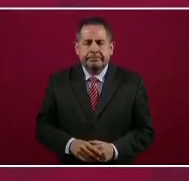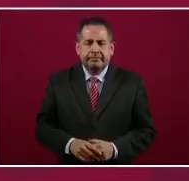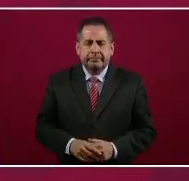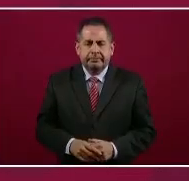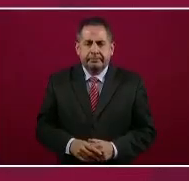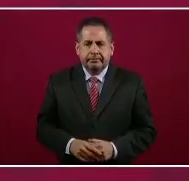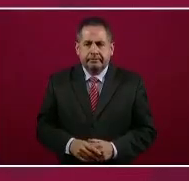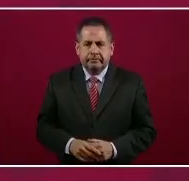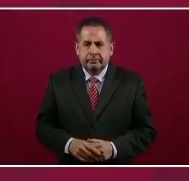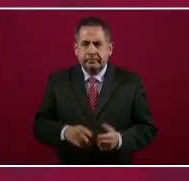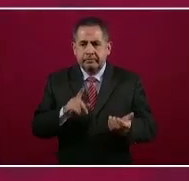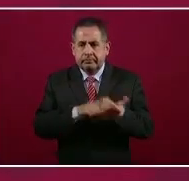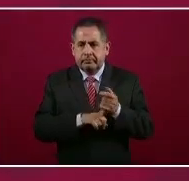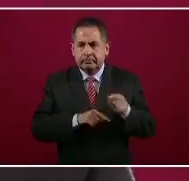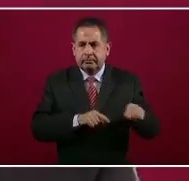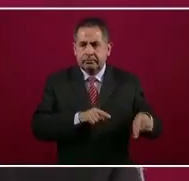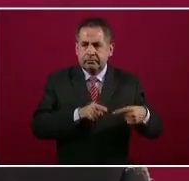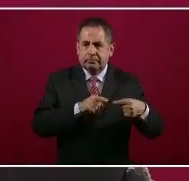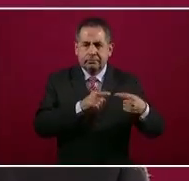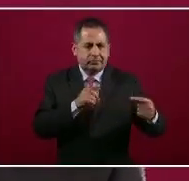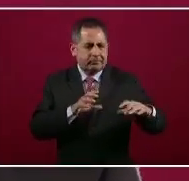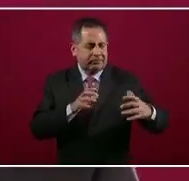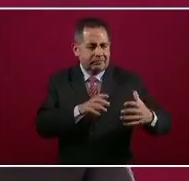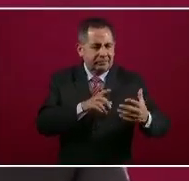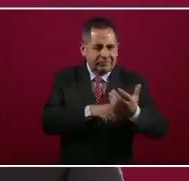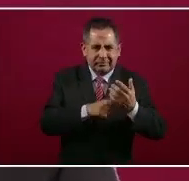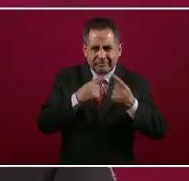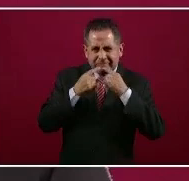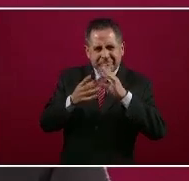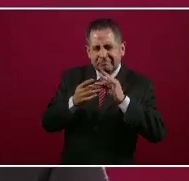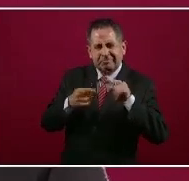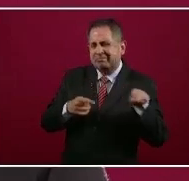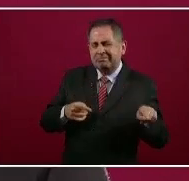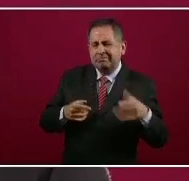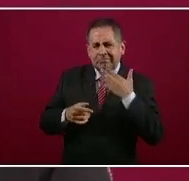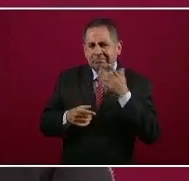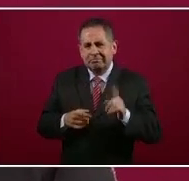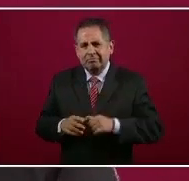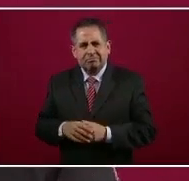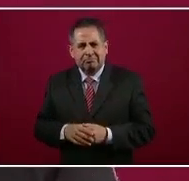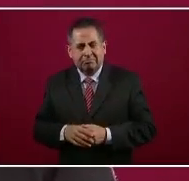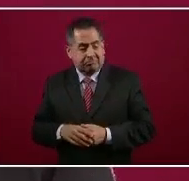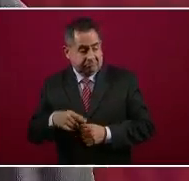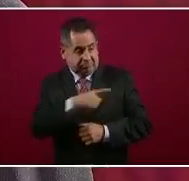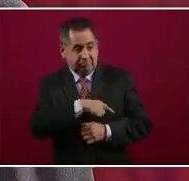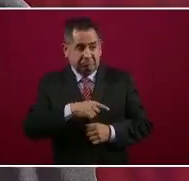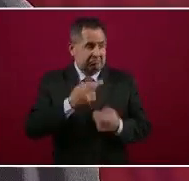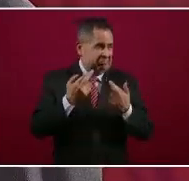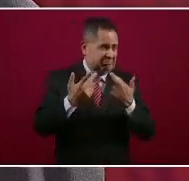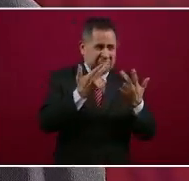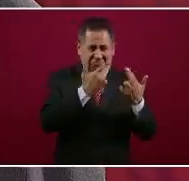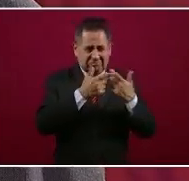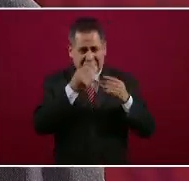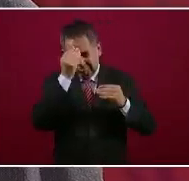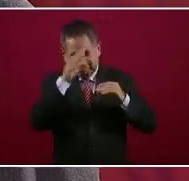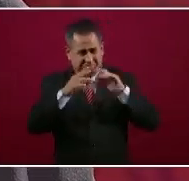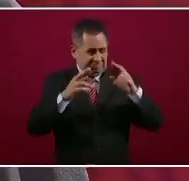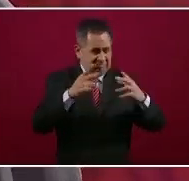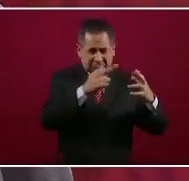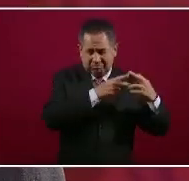e incluso están a favor de los explotadores los que participan en actos